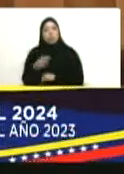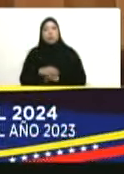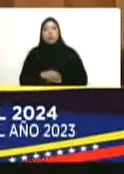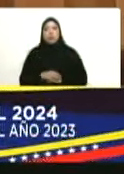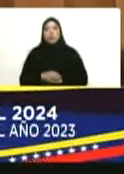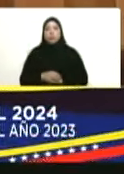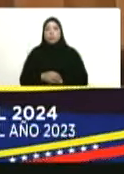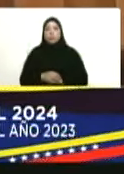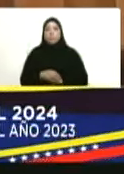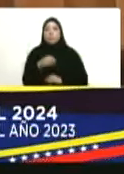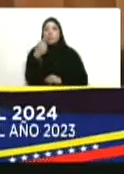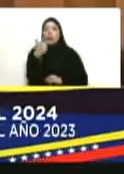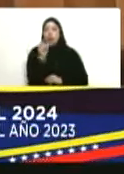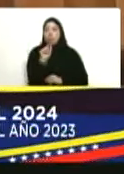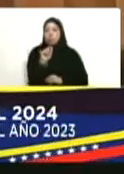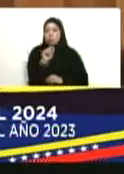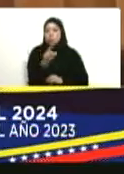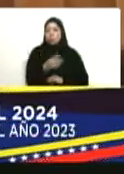Este es el punto 3.